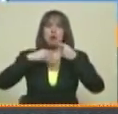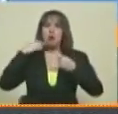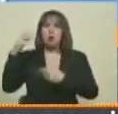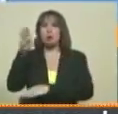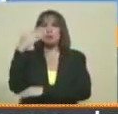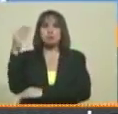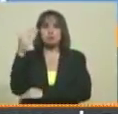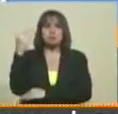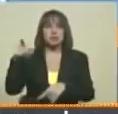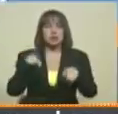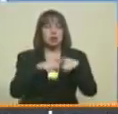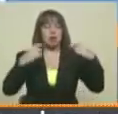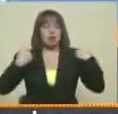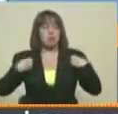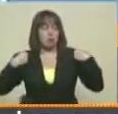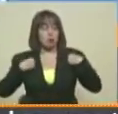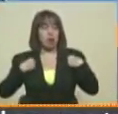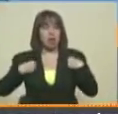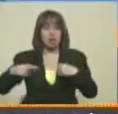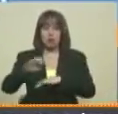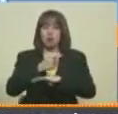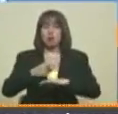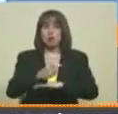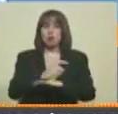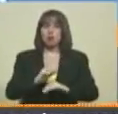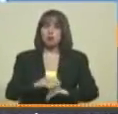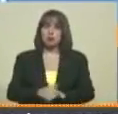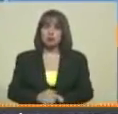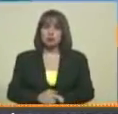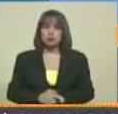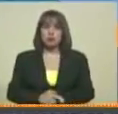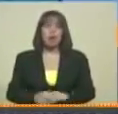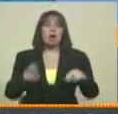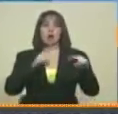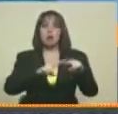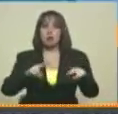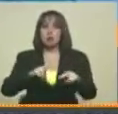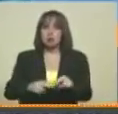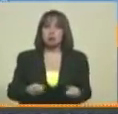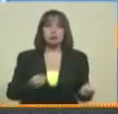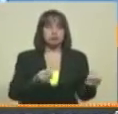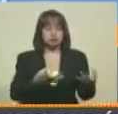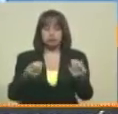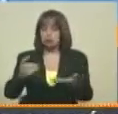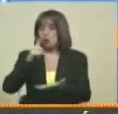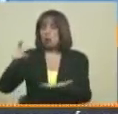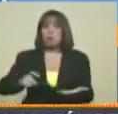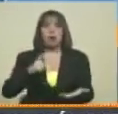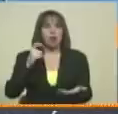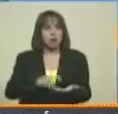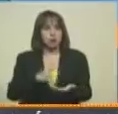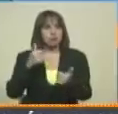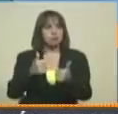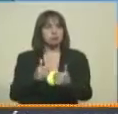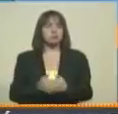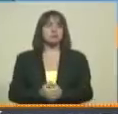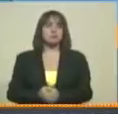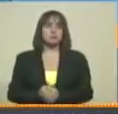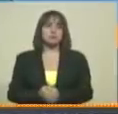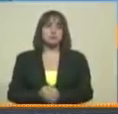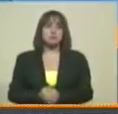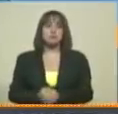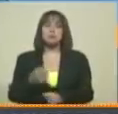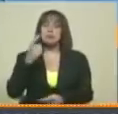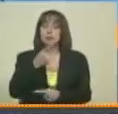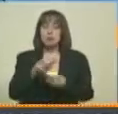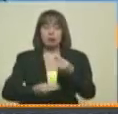del kit comunero, ¿o no? A los niños les llegó su kit completo. Tenemos que acelerar